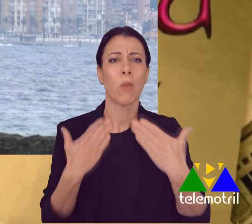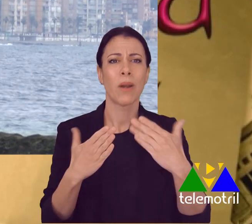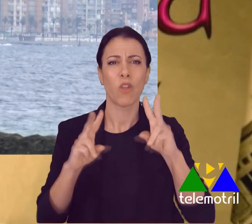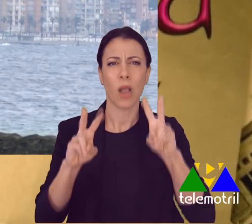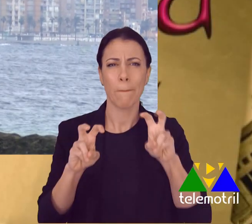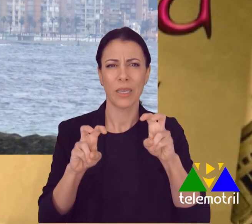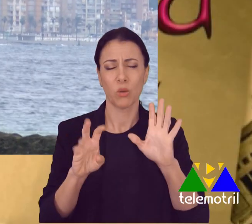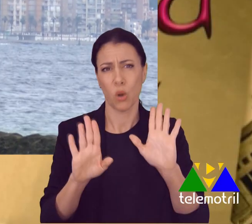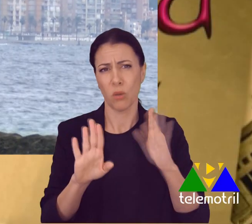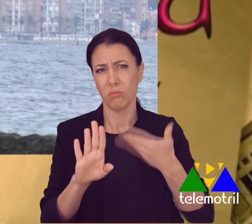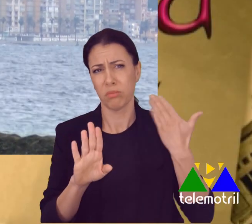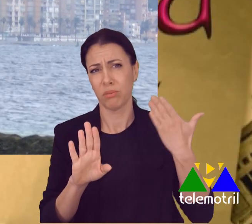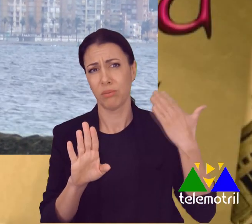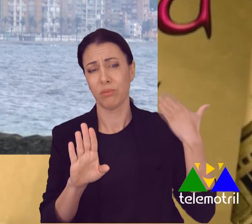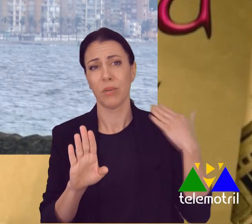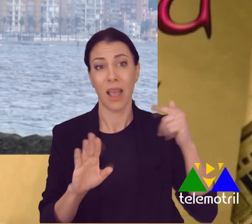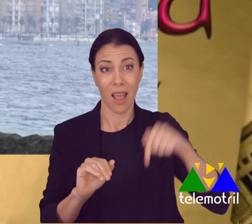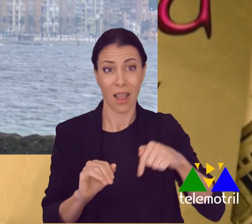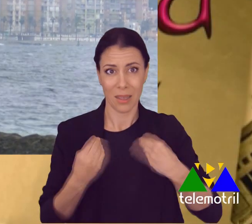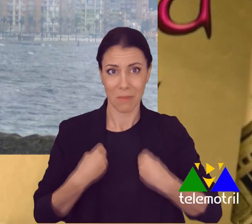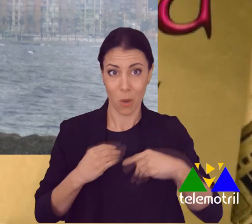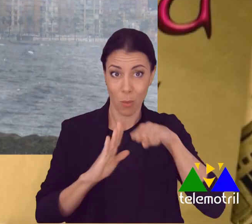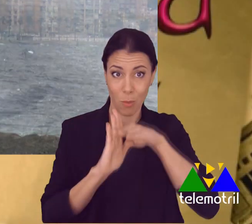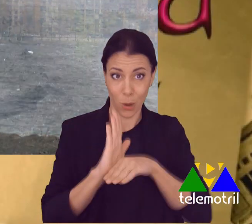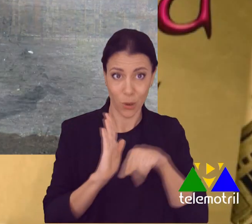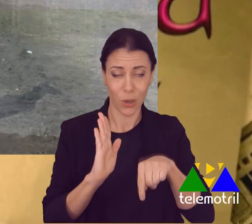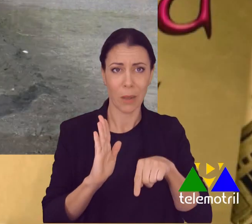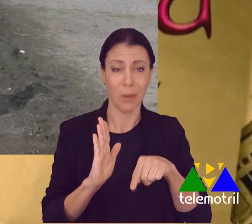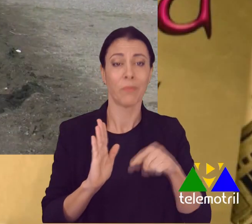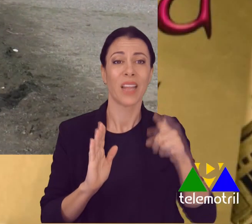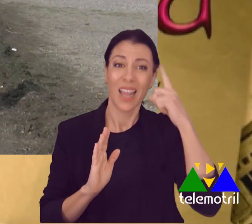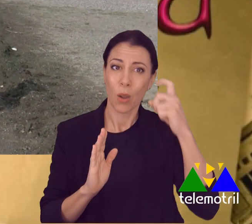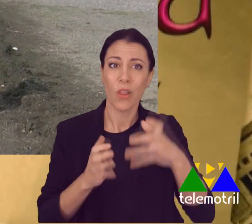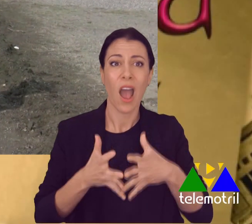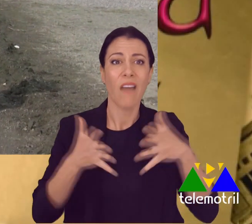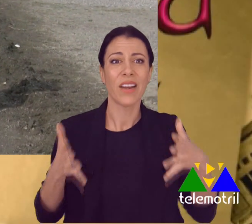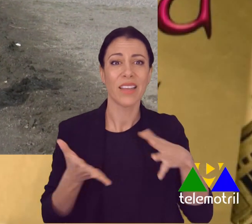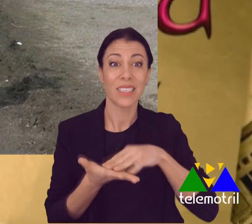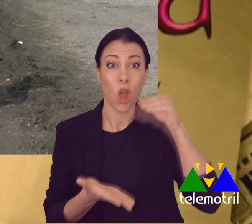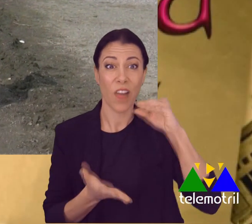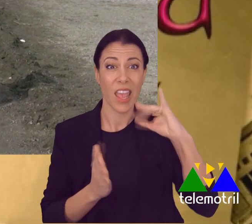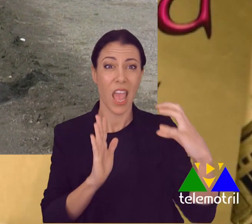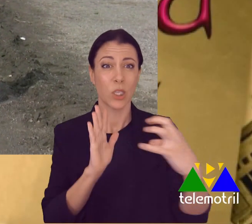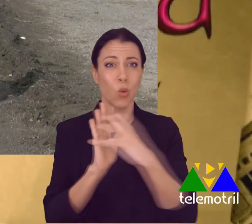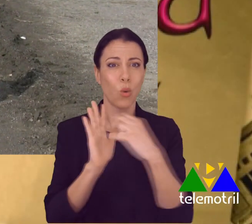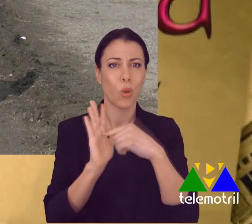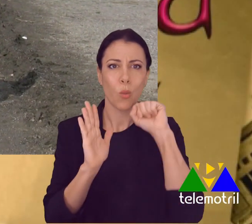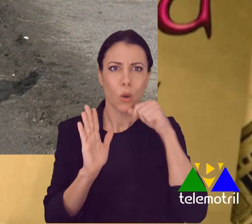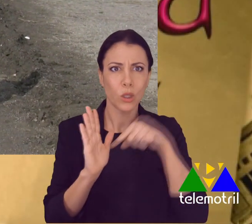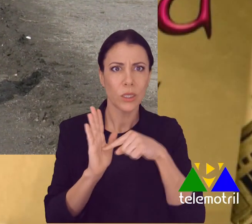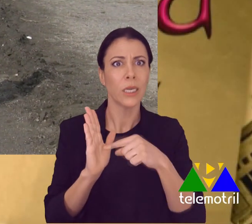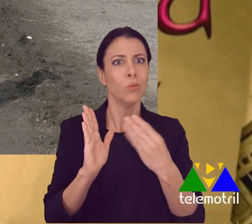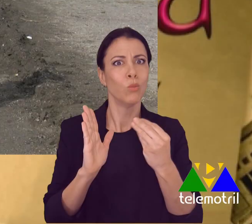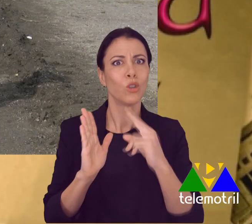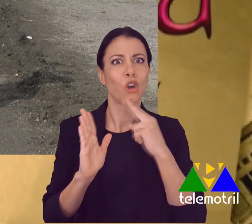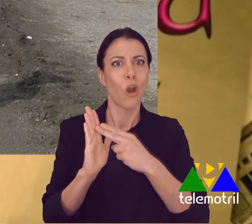hace ya bastante tiempo, aquí en la misma alquería, estuvimos hablando de la avenida Salobreña cuando pasábamos por el escudo de Motril y salió mucho a Tomás de